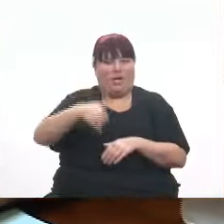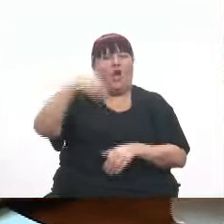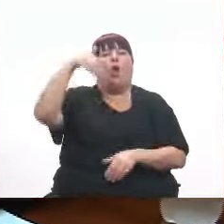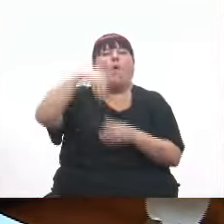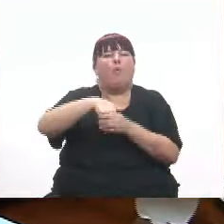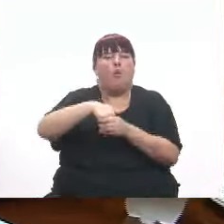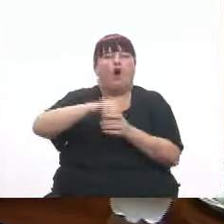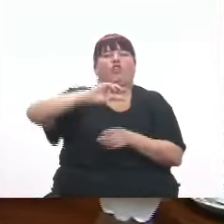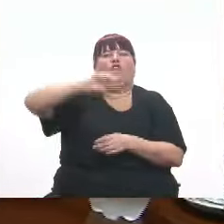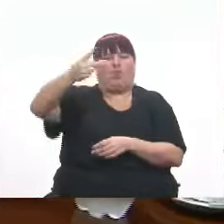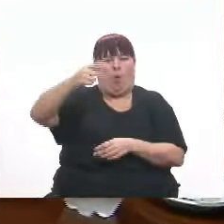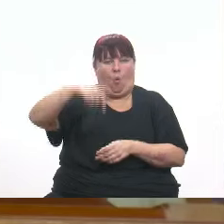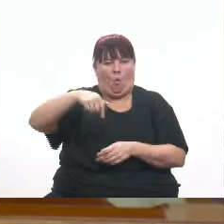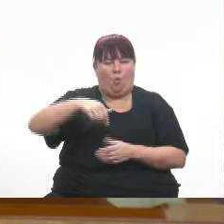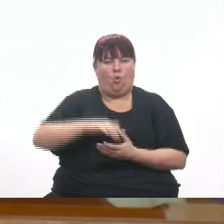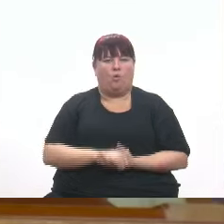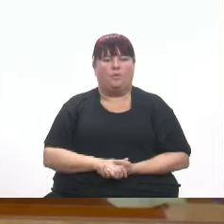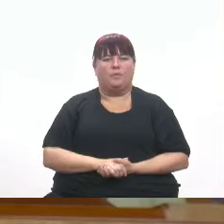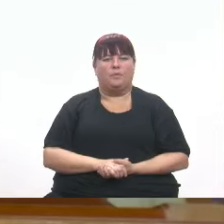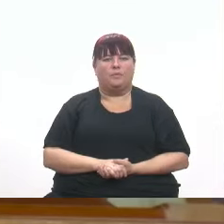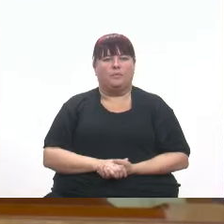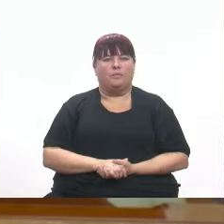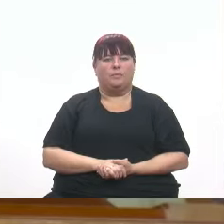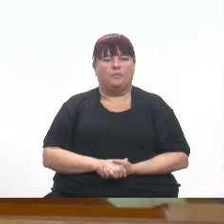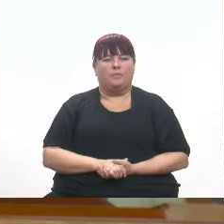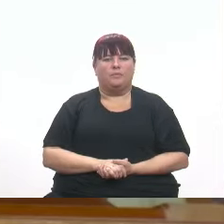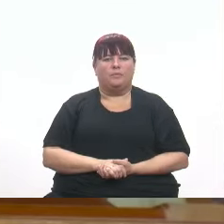votar por segunda vez.